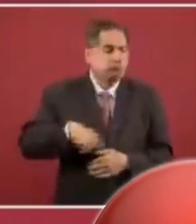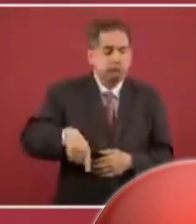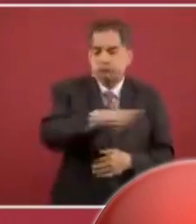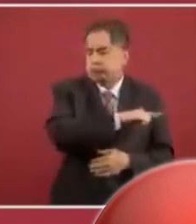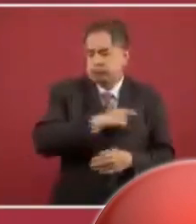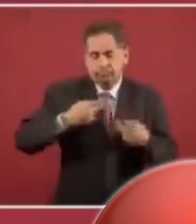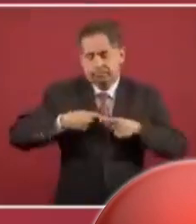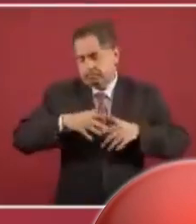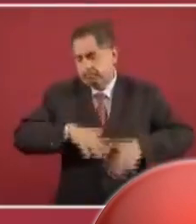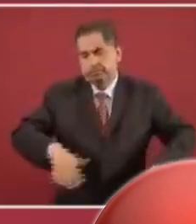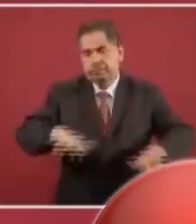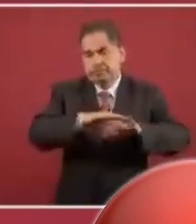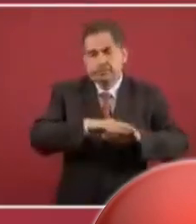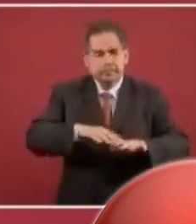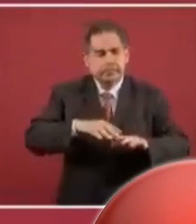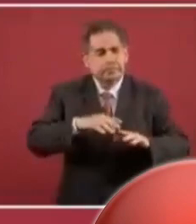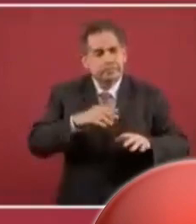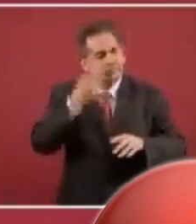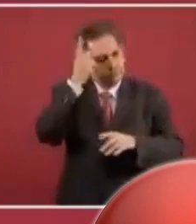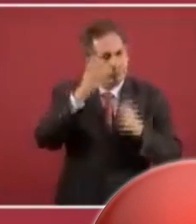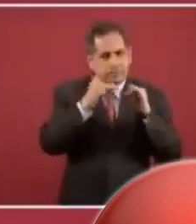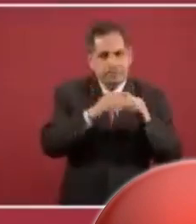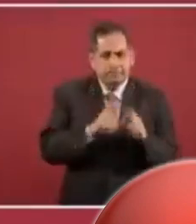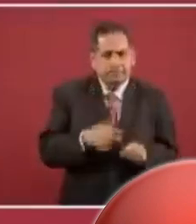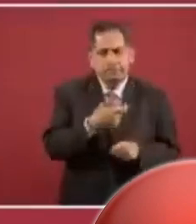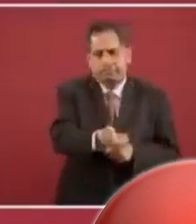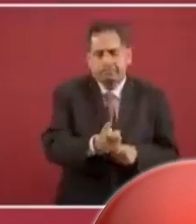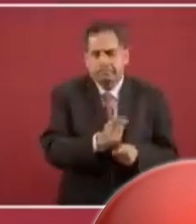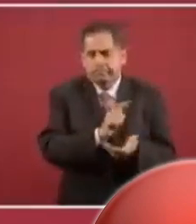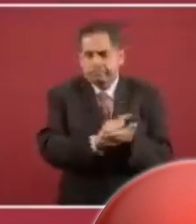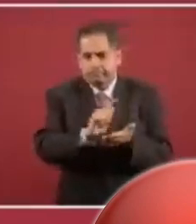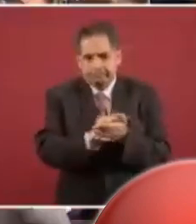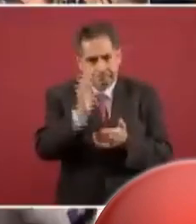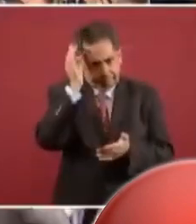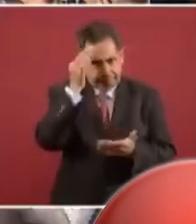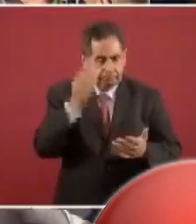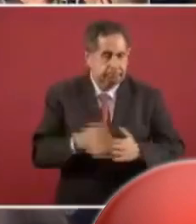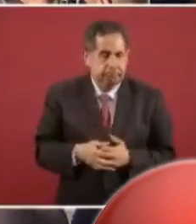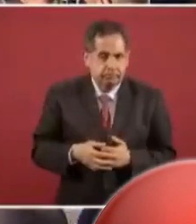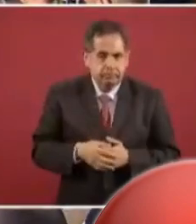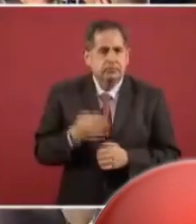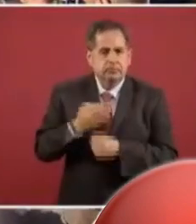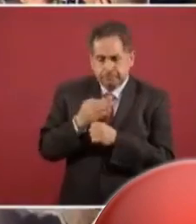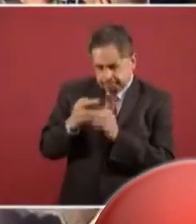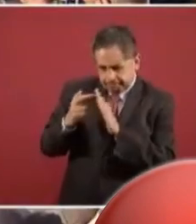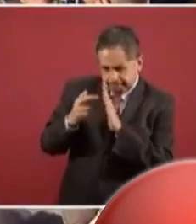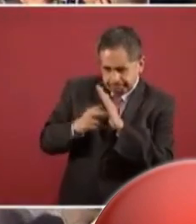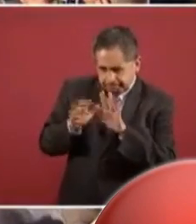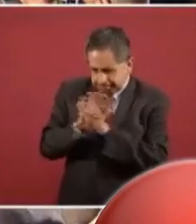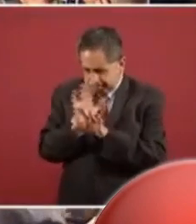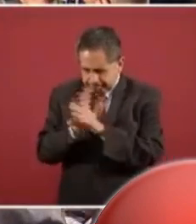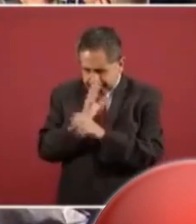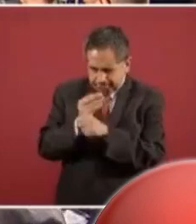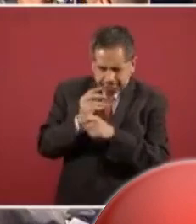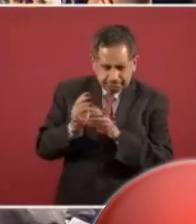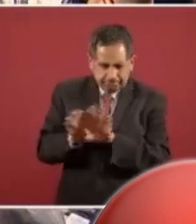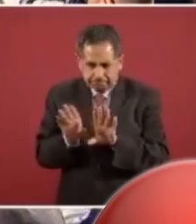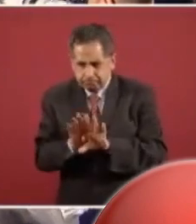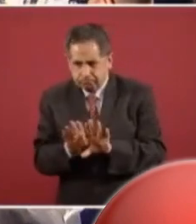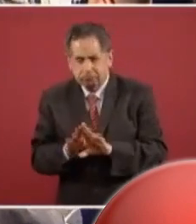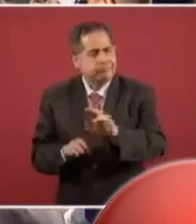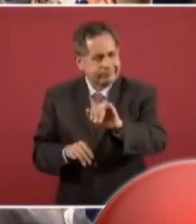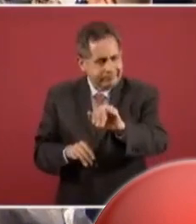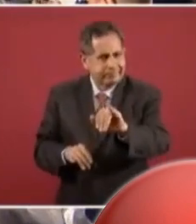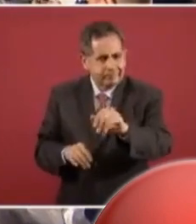y todos los empleadores. Entonces se están mejorando muchos de los mecanismos, pero la importancia aquí es que